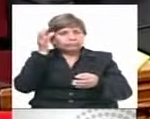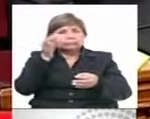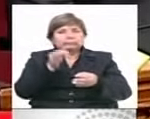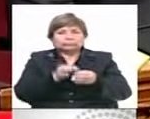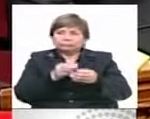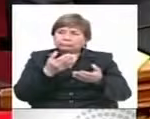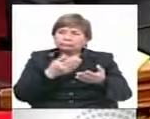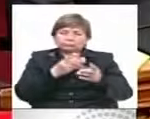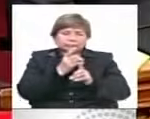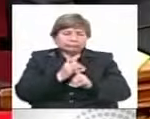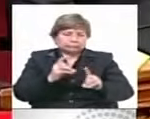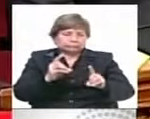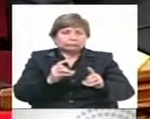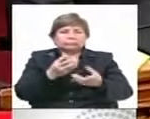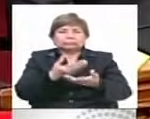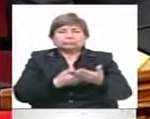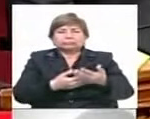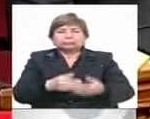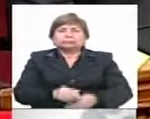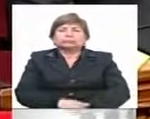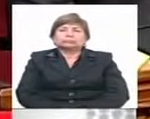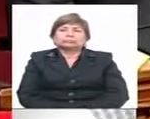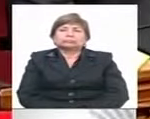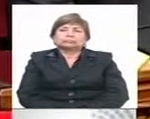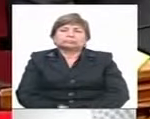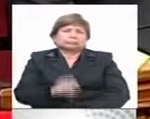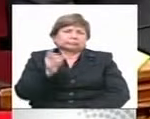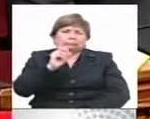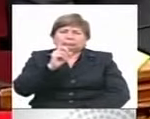la democracia y la gobernabilidad.